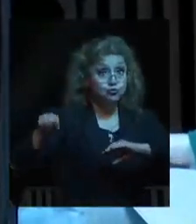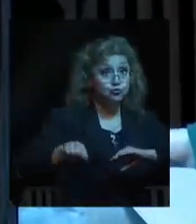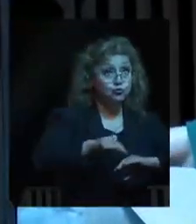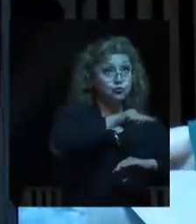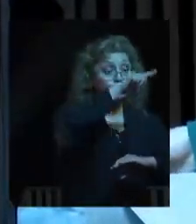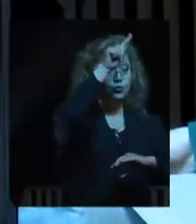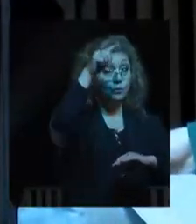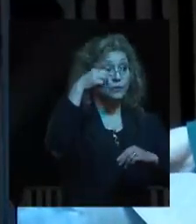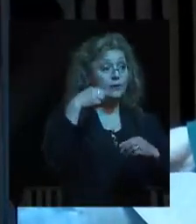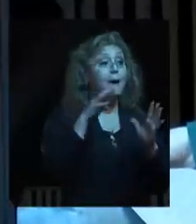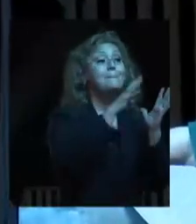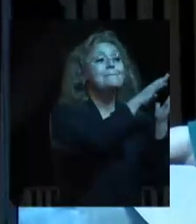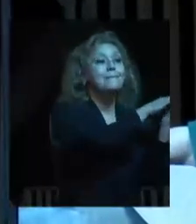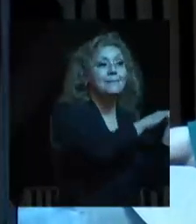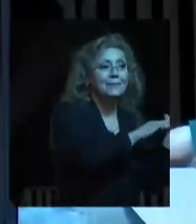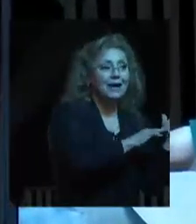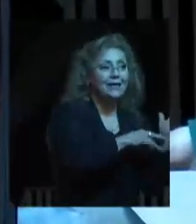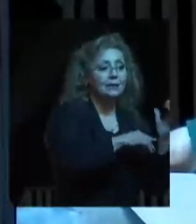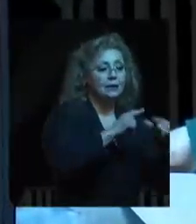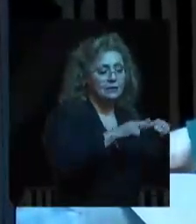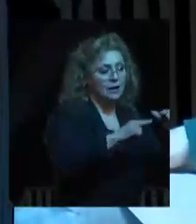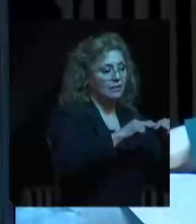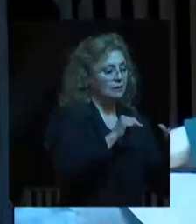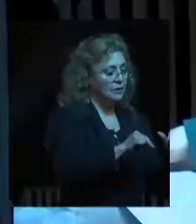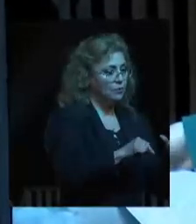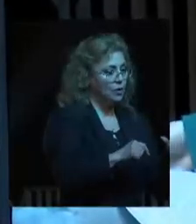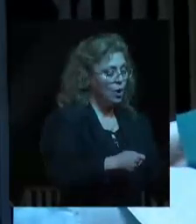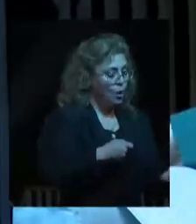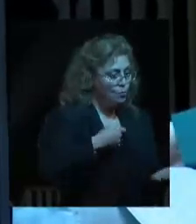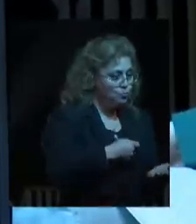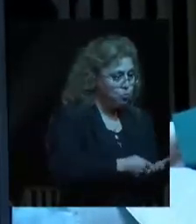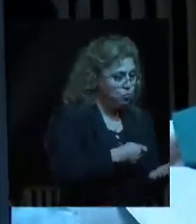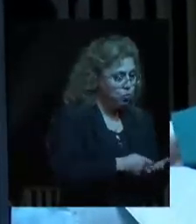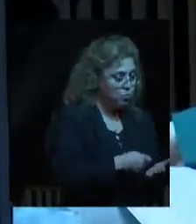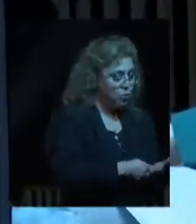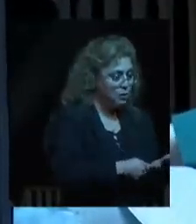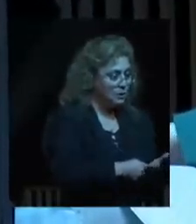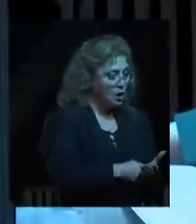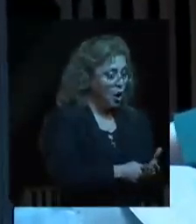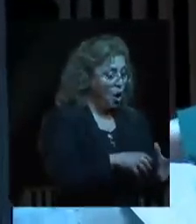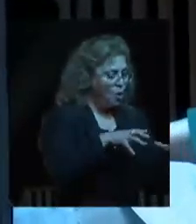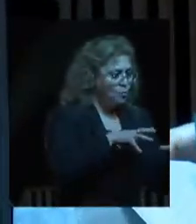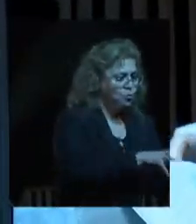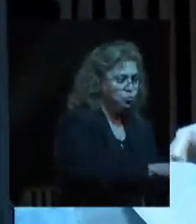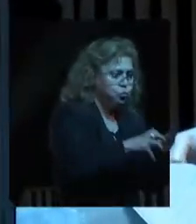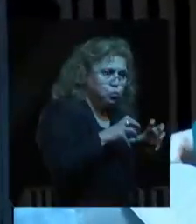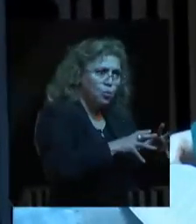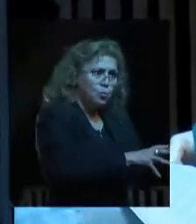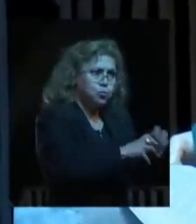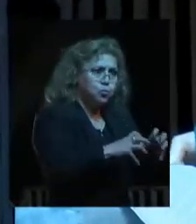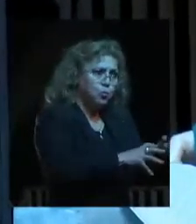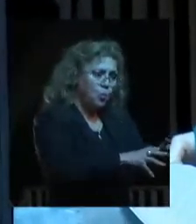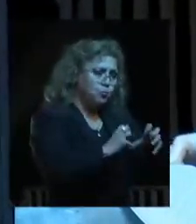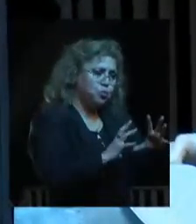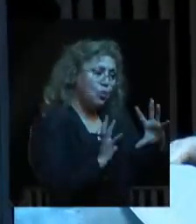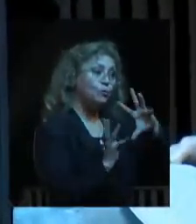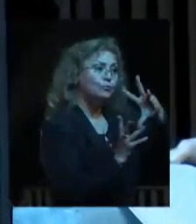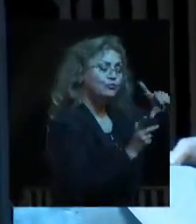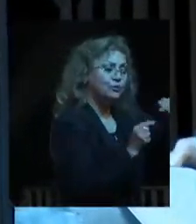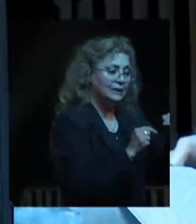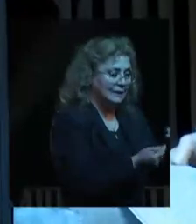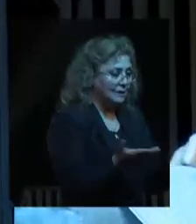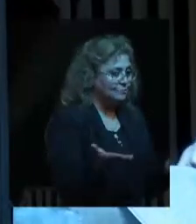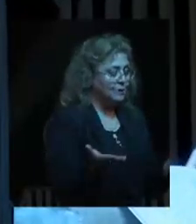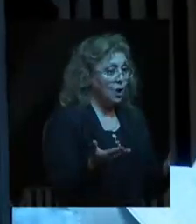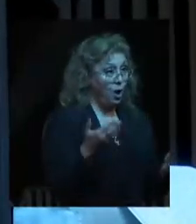tierra, es un gasto enorme el sacar toneladas de material de la tierra. Pero si yo tengo